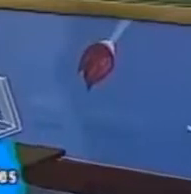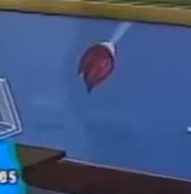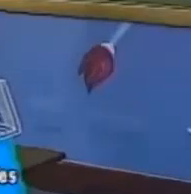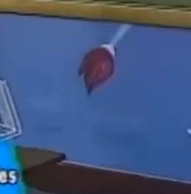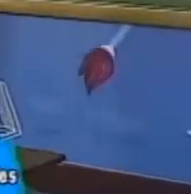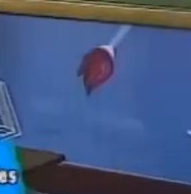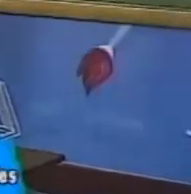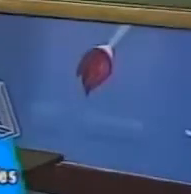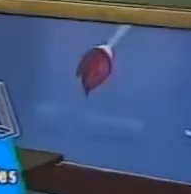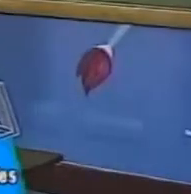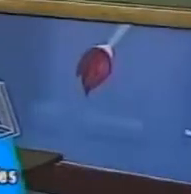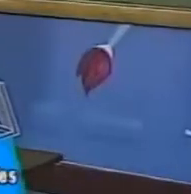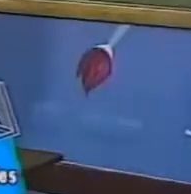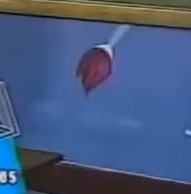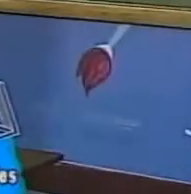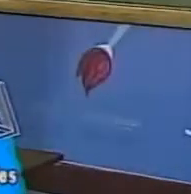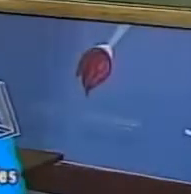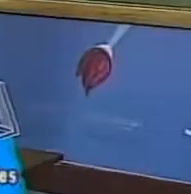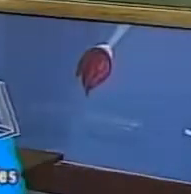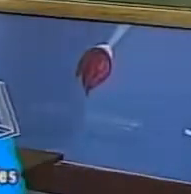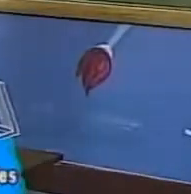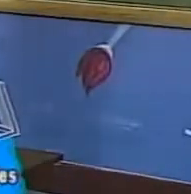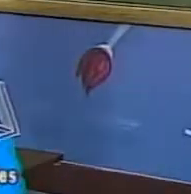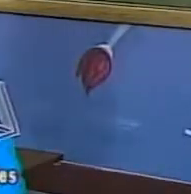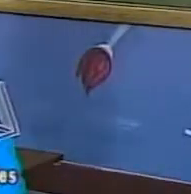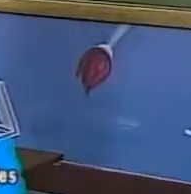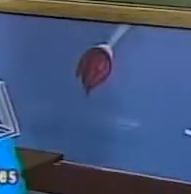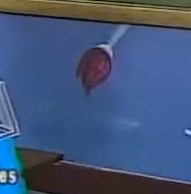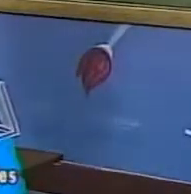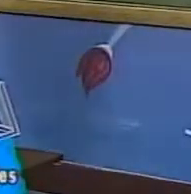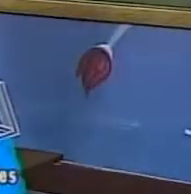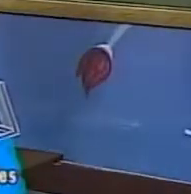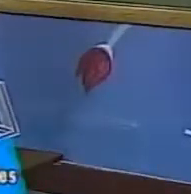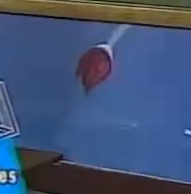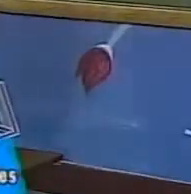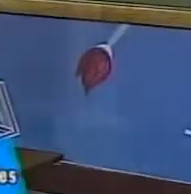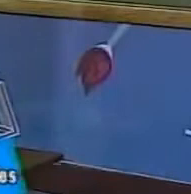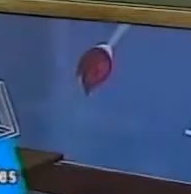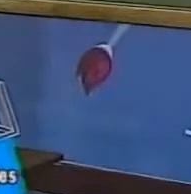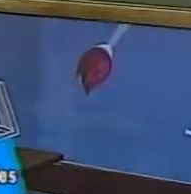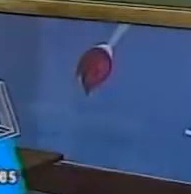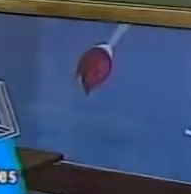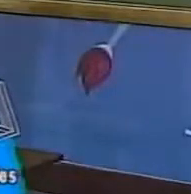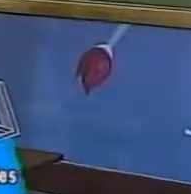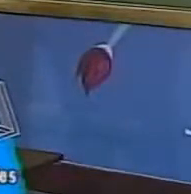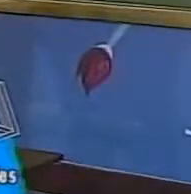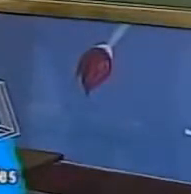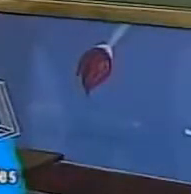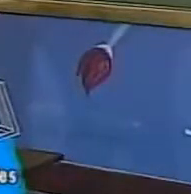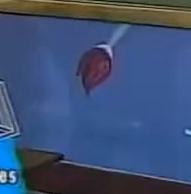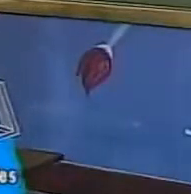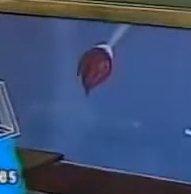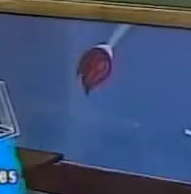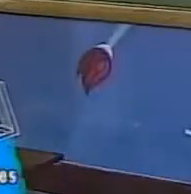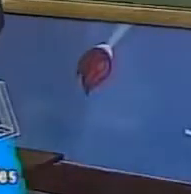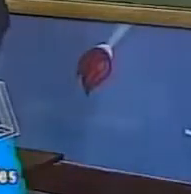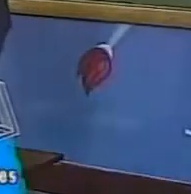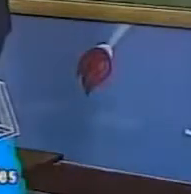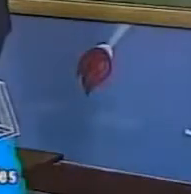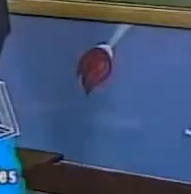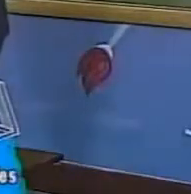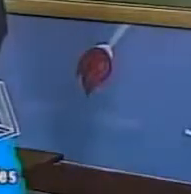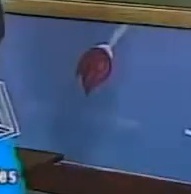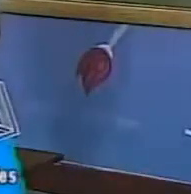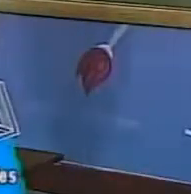con jabón. Lo que hoy aprendiste, compártelo en casa. ¿Sabías tú que